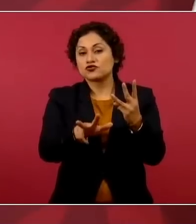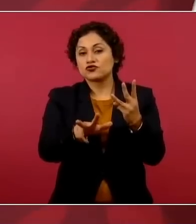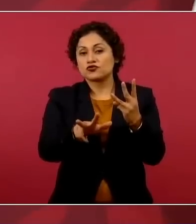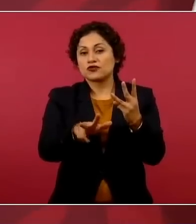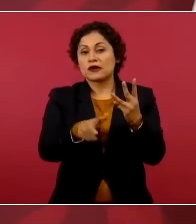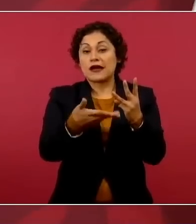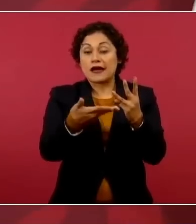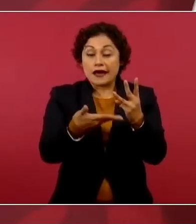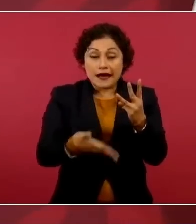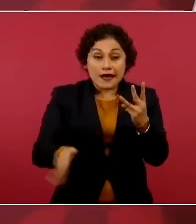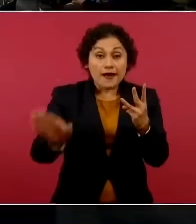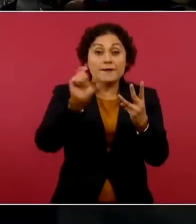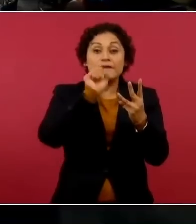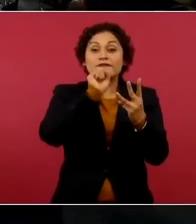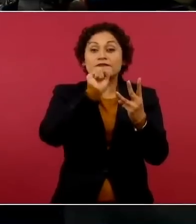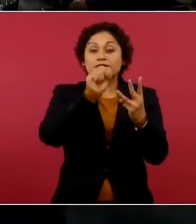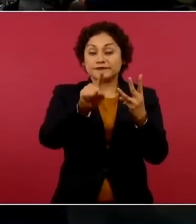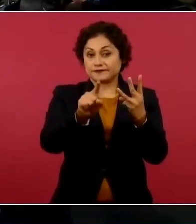además